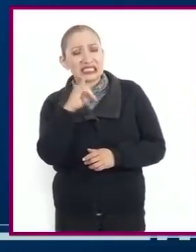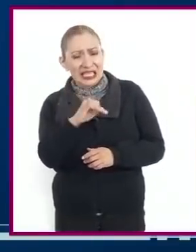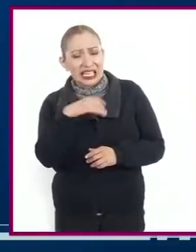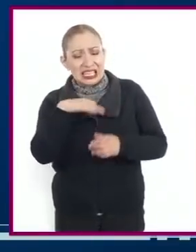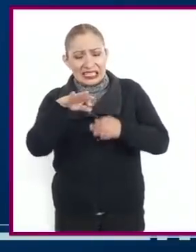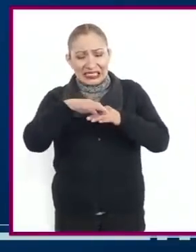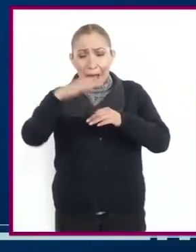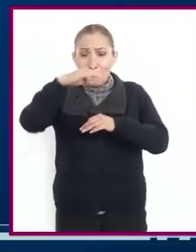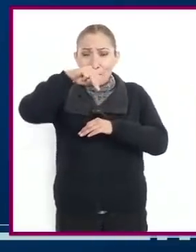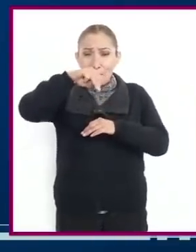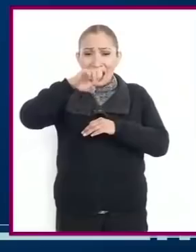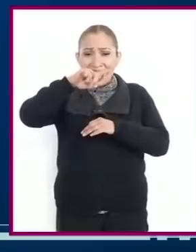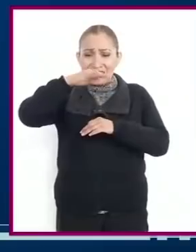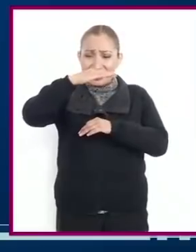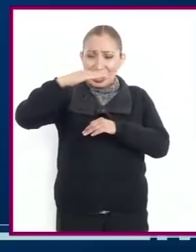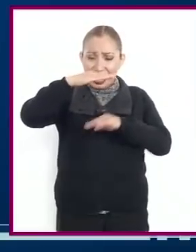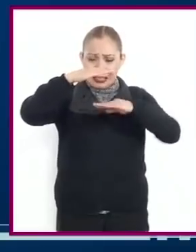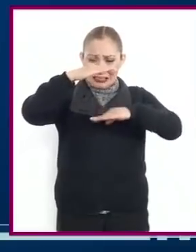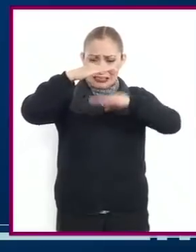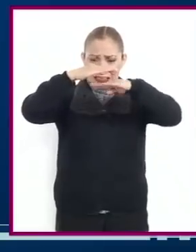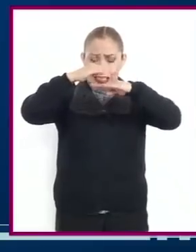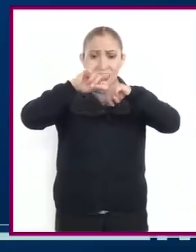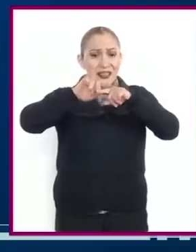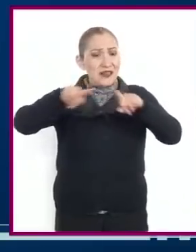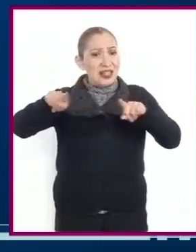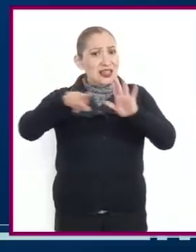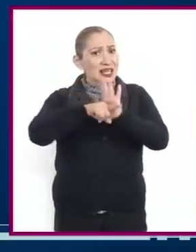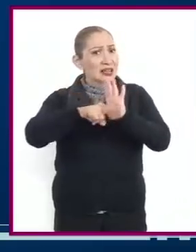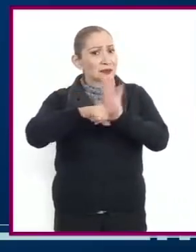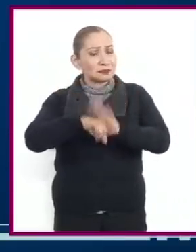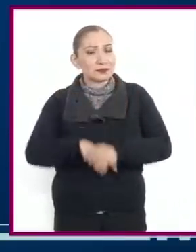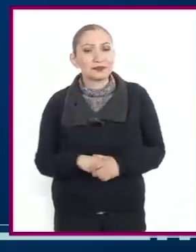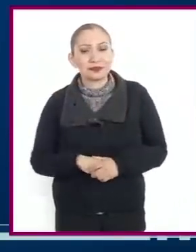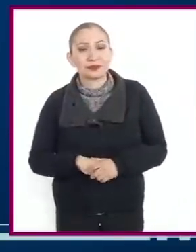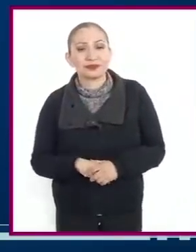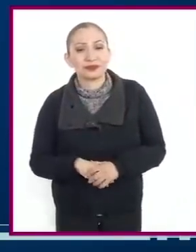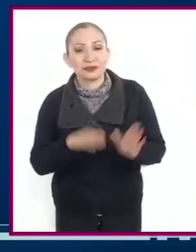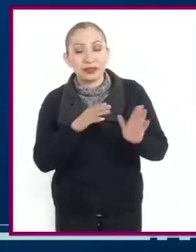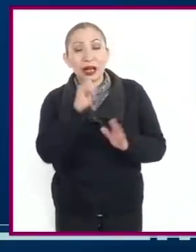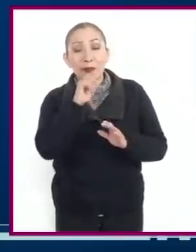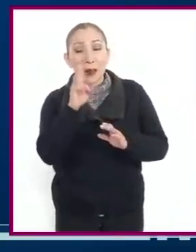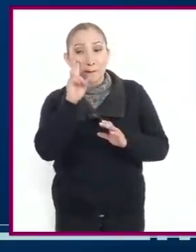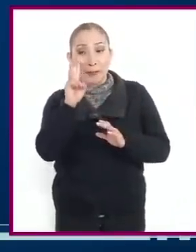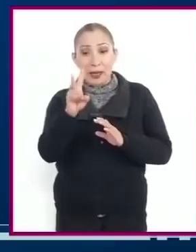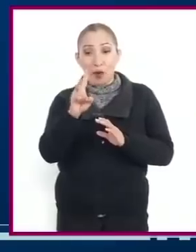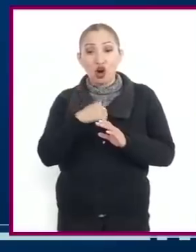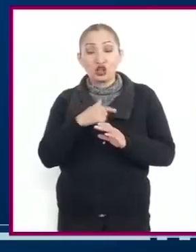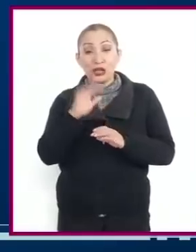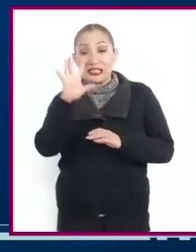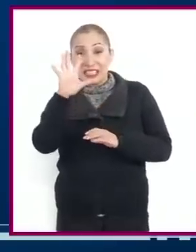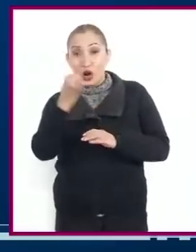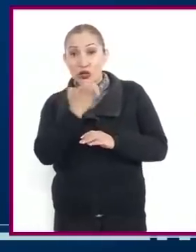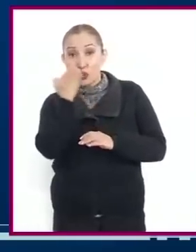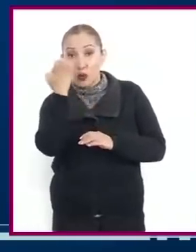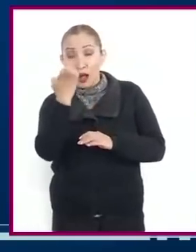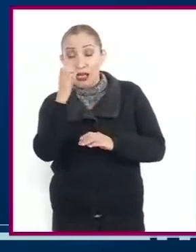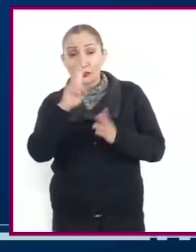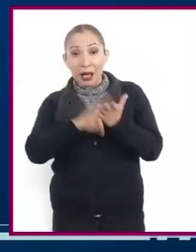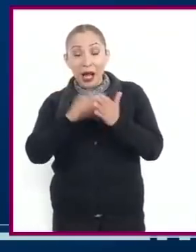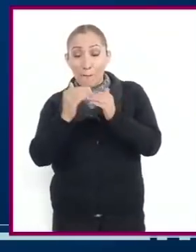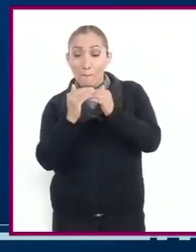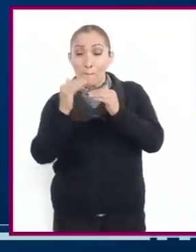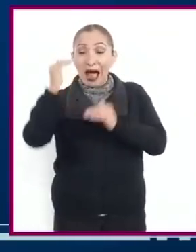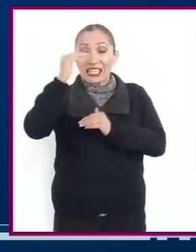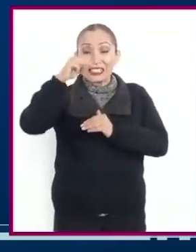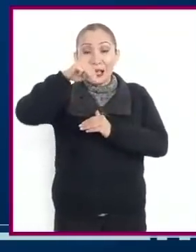estar cercanas a la media, su diferencia sigue siendo negativa. También podemos observar que las 5 escuelas cuyos valores